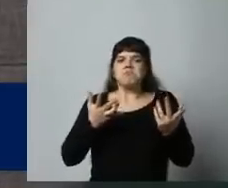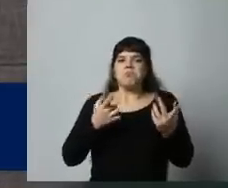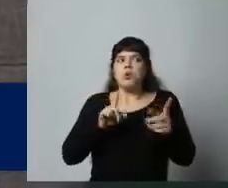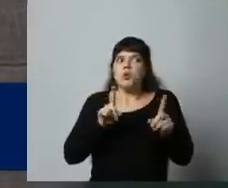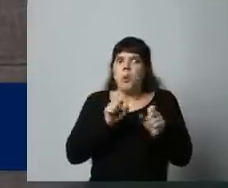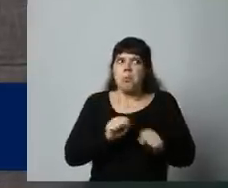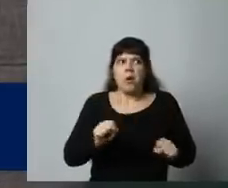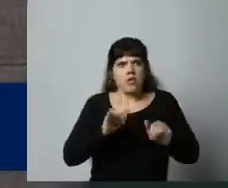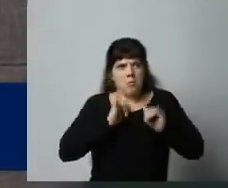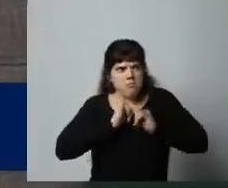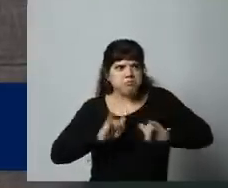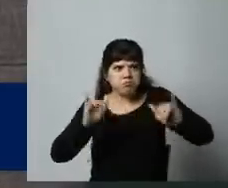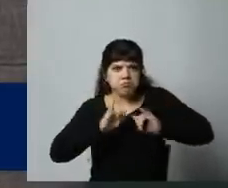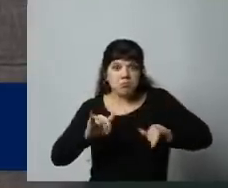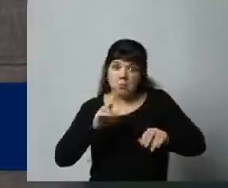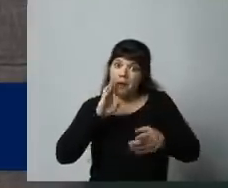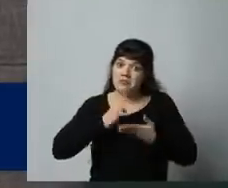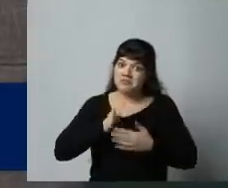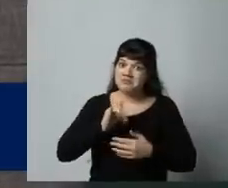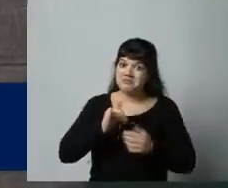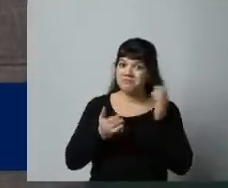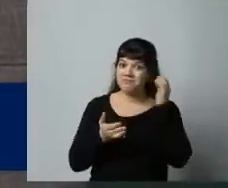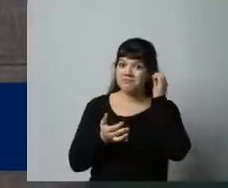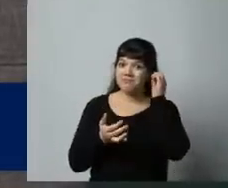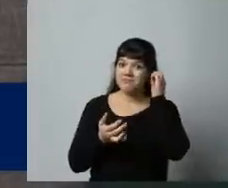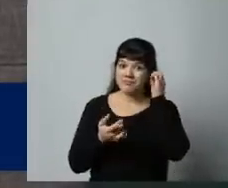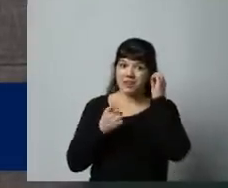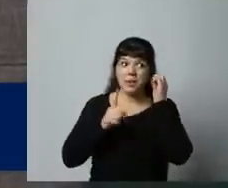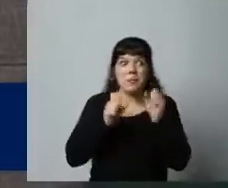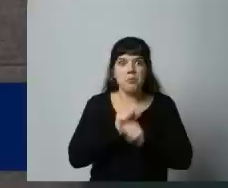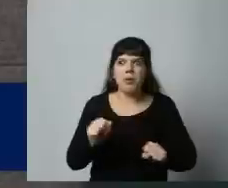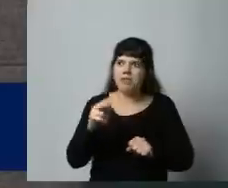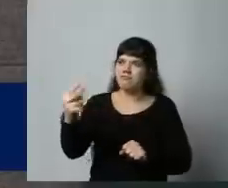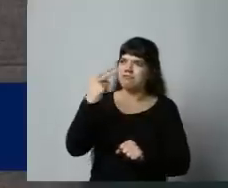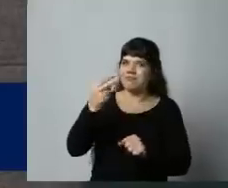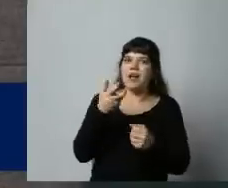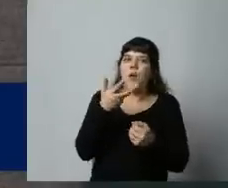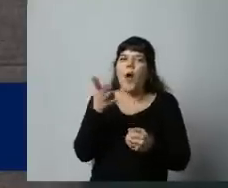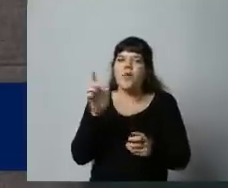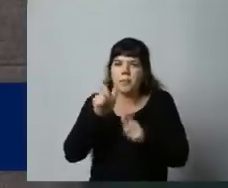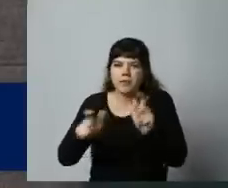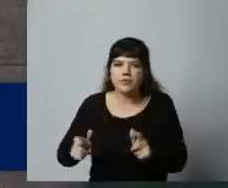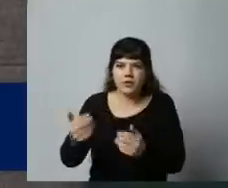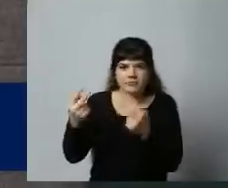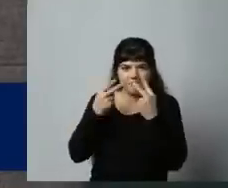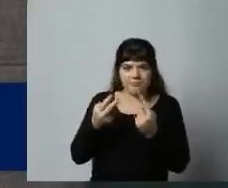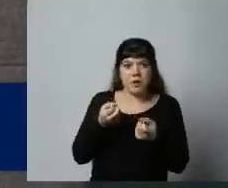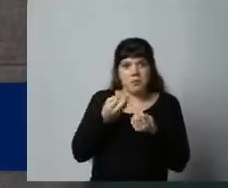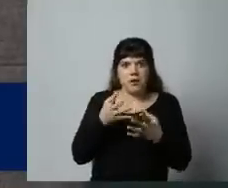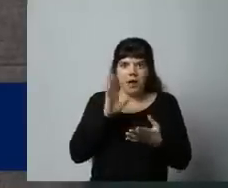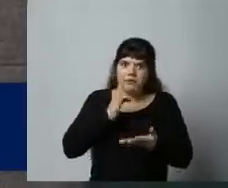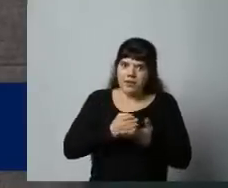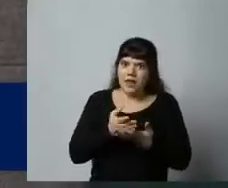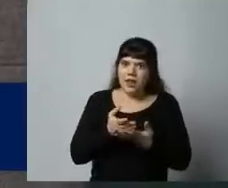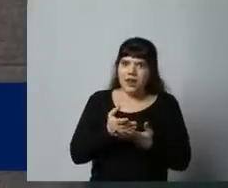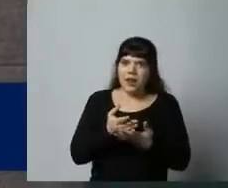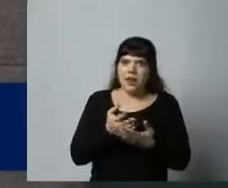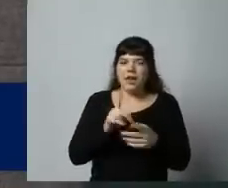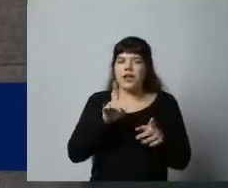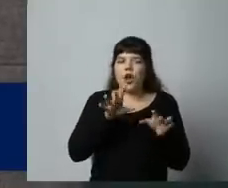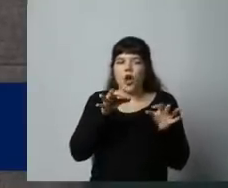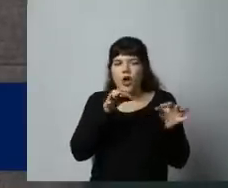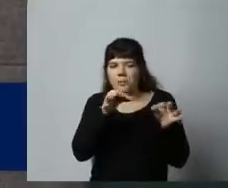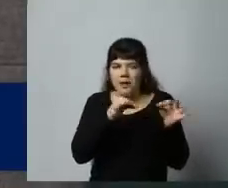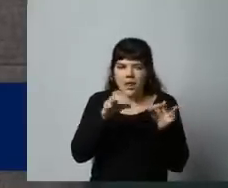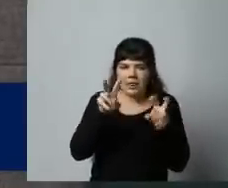semejante caudal de audiencia loene tiene y lo tiene y se puede medir lo cual es bastante decir porque no te creas tanto las mediciones de